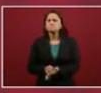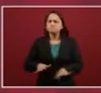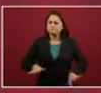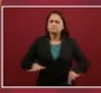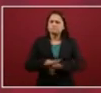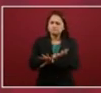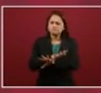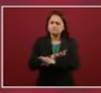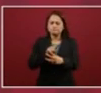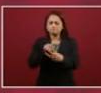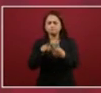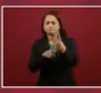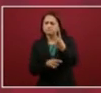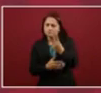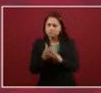para